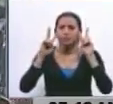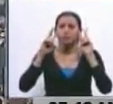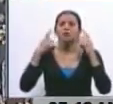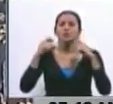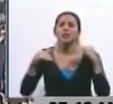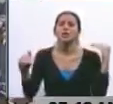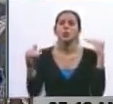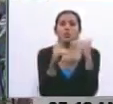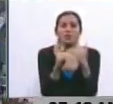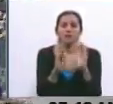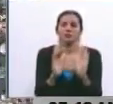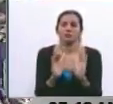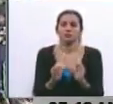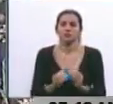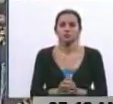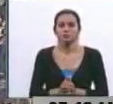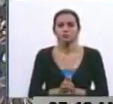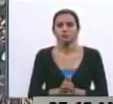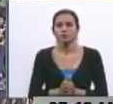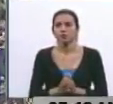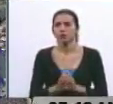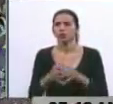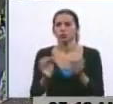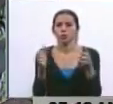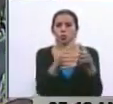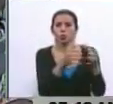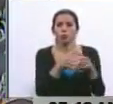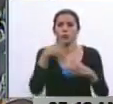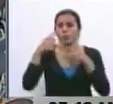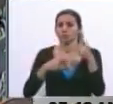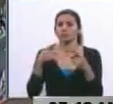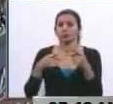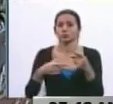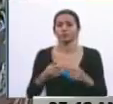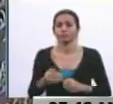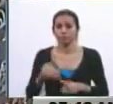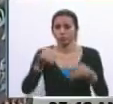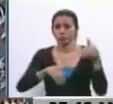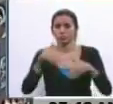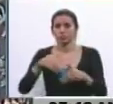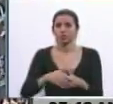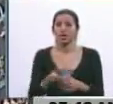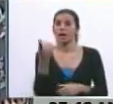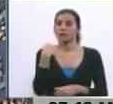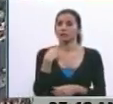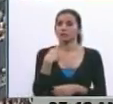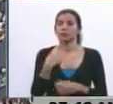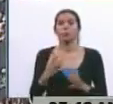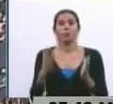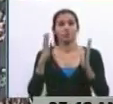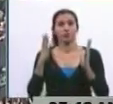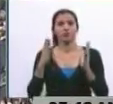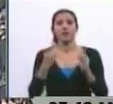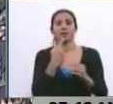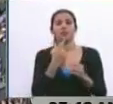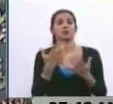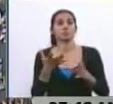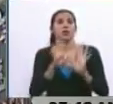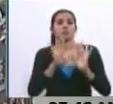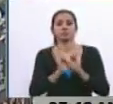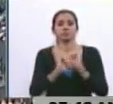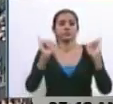igualdad entre todos los partidos que tienen opción a las elecciones. Ayer finalmente dieron el cronograma.